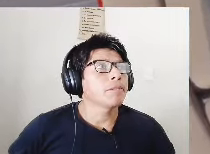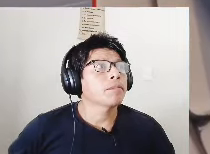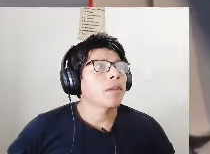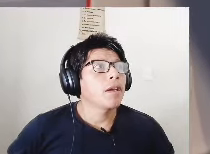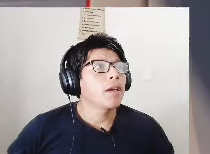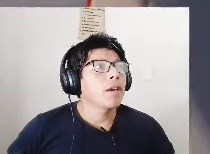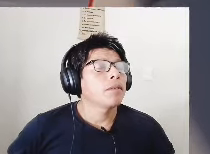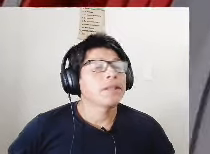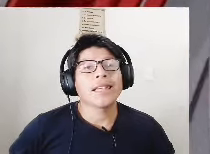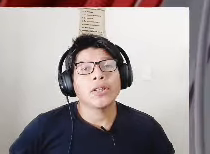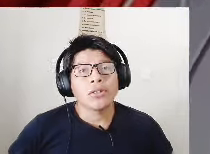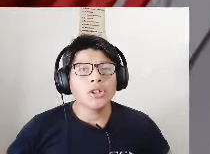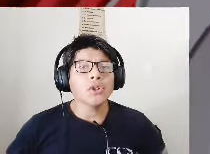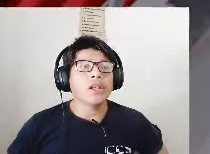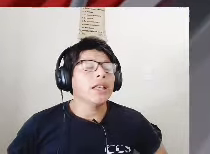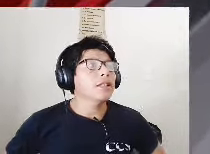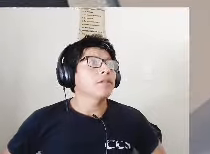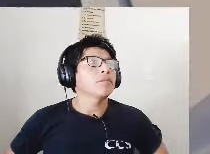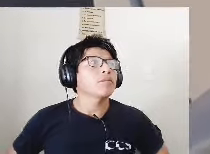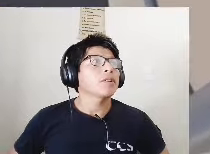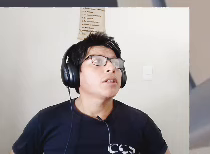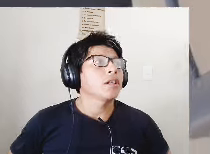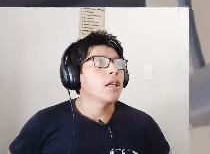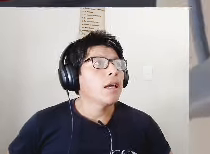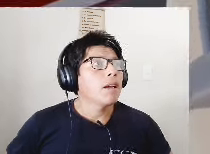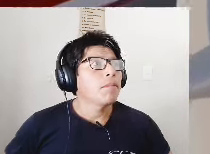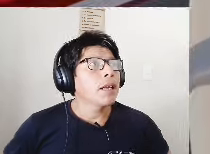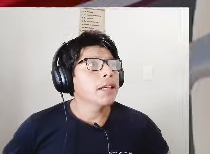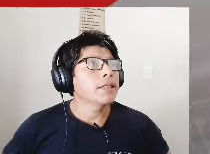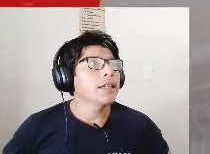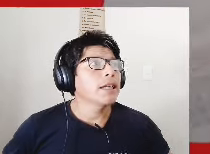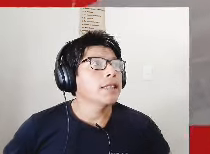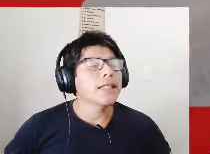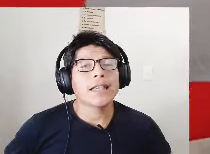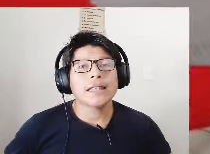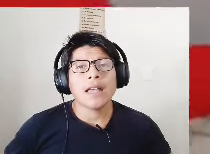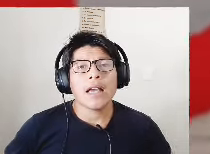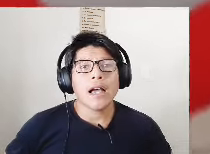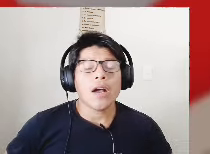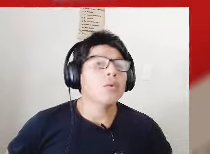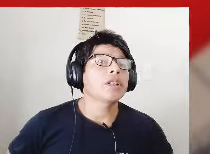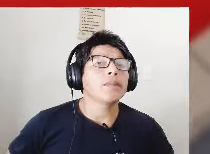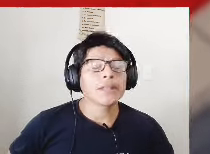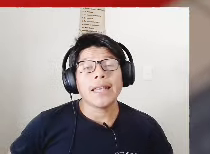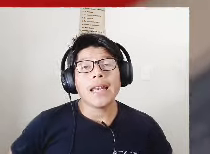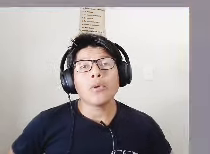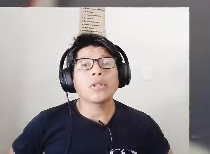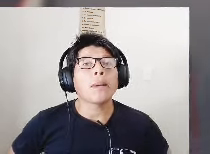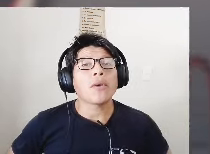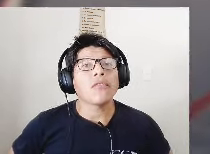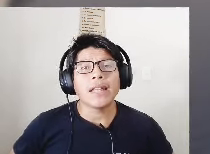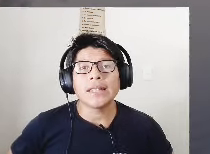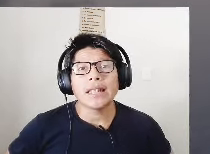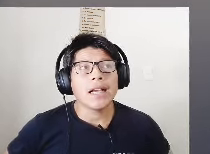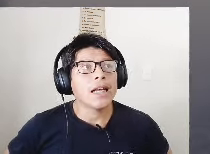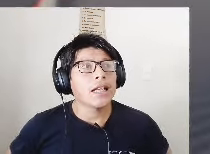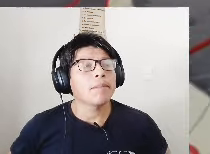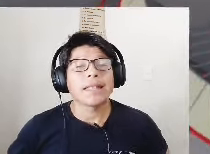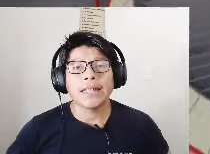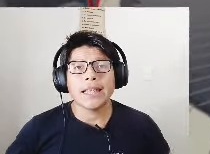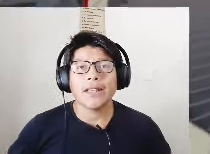lamentablemente, pues dentro de 8 días parece ser que es la última, sería la última